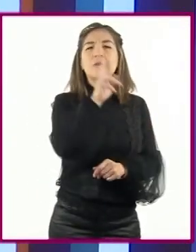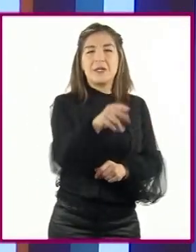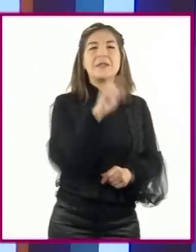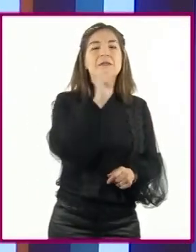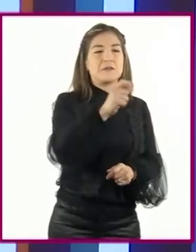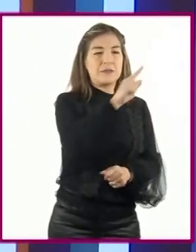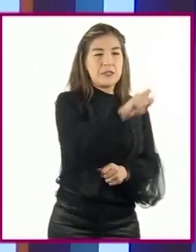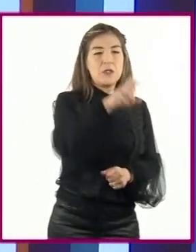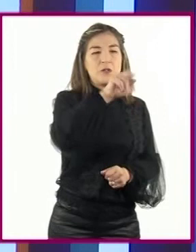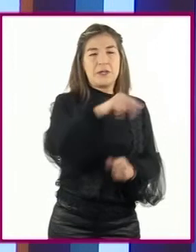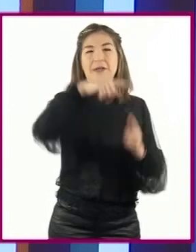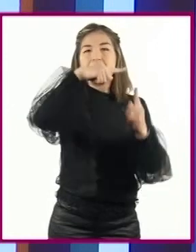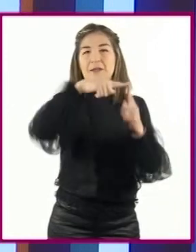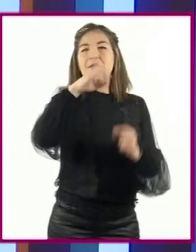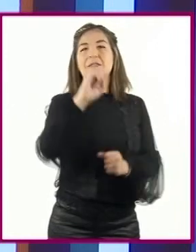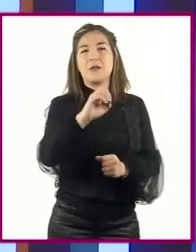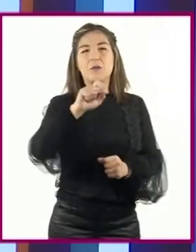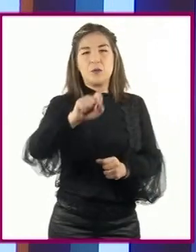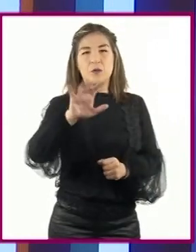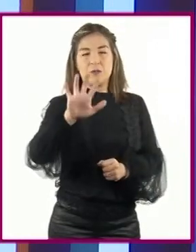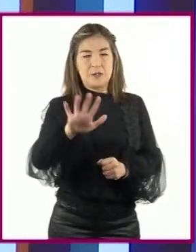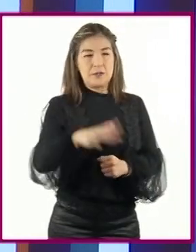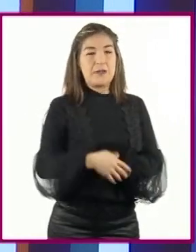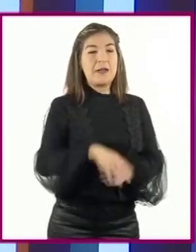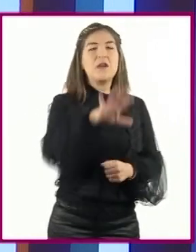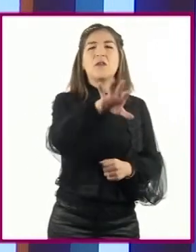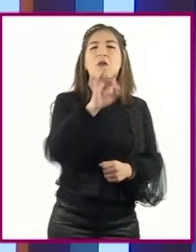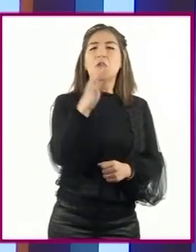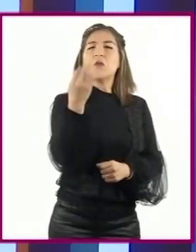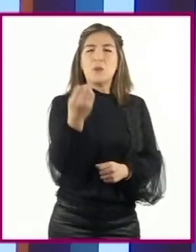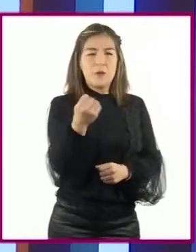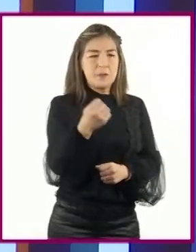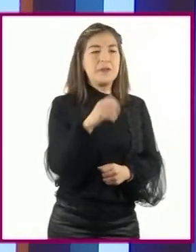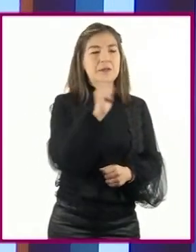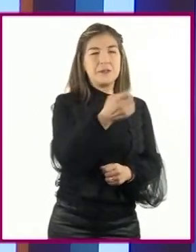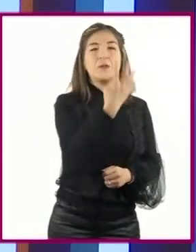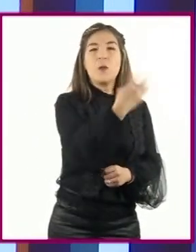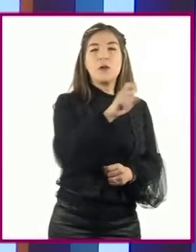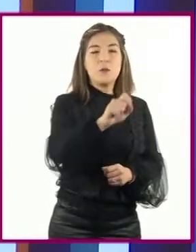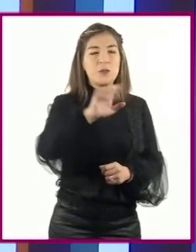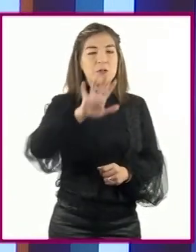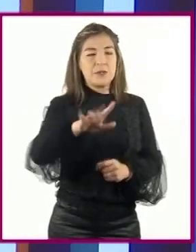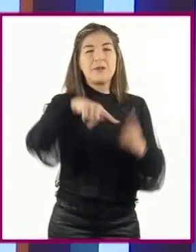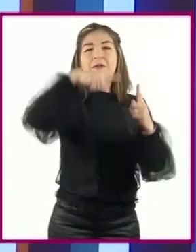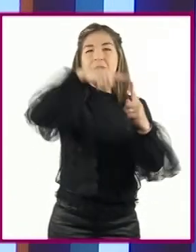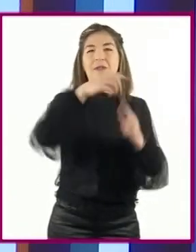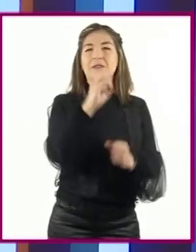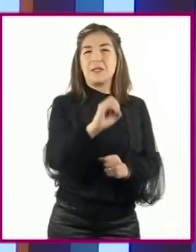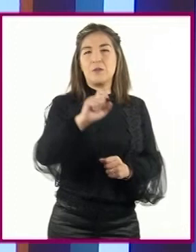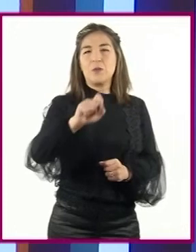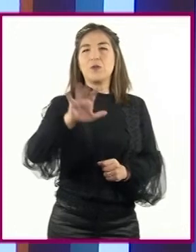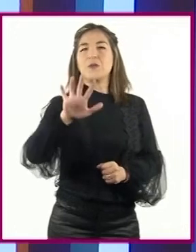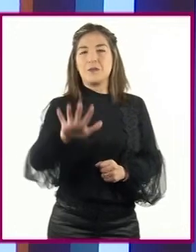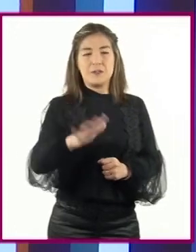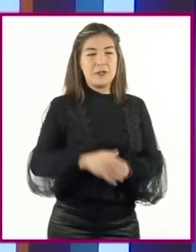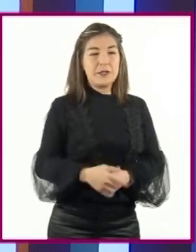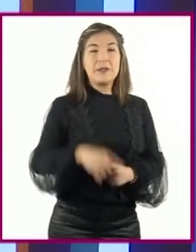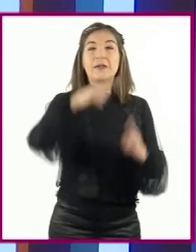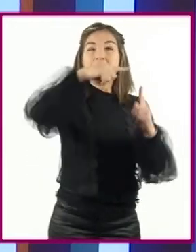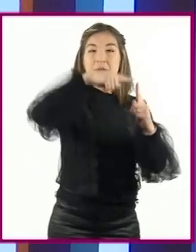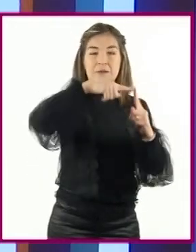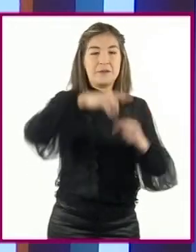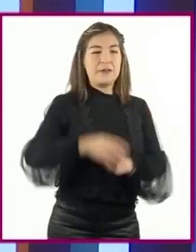entre 0.5. Para obtener 9 se dividió 4.5 entre 0.5. Al